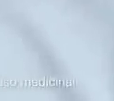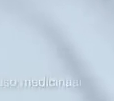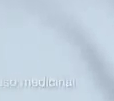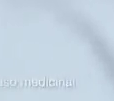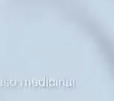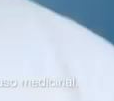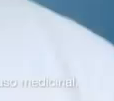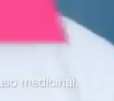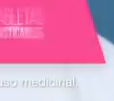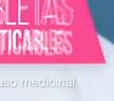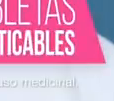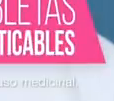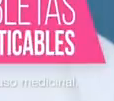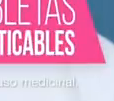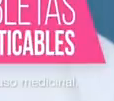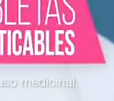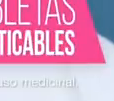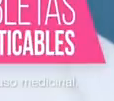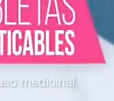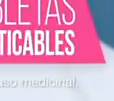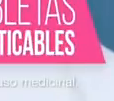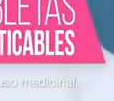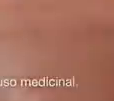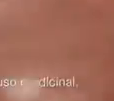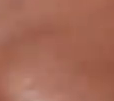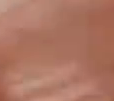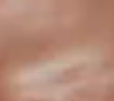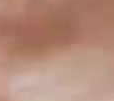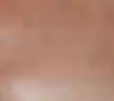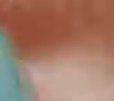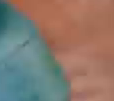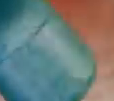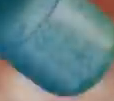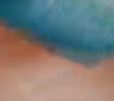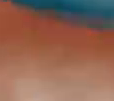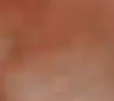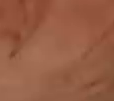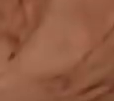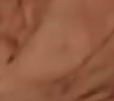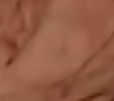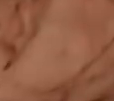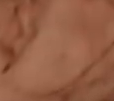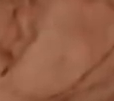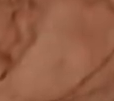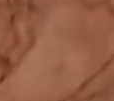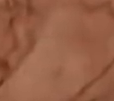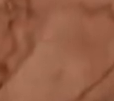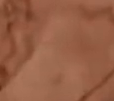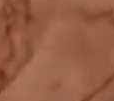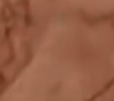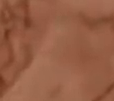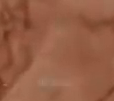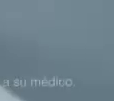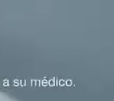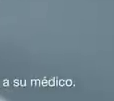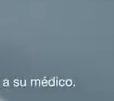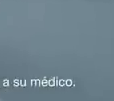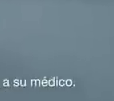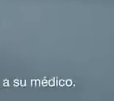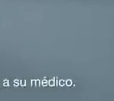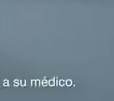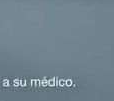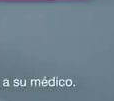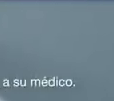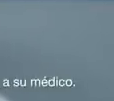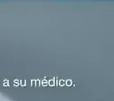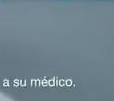Nixon. Nixon, producto natural, con su efecto antiinflamatorio, ayuda a disminuir las molestias hemorroidales desde los primeros días. Nixon